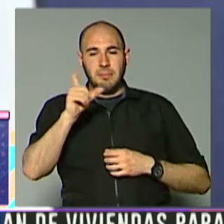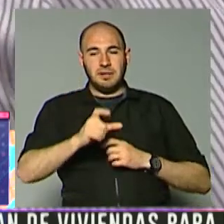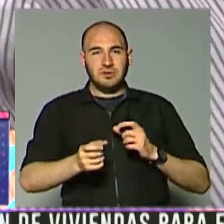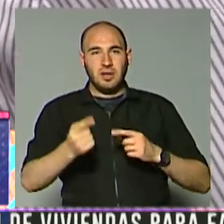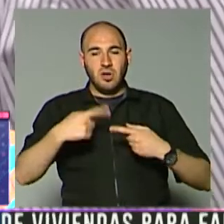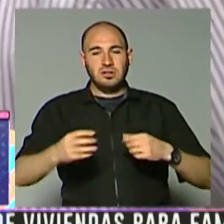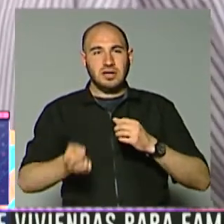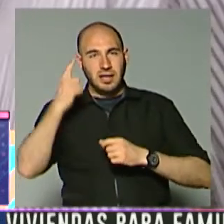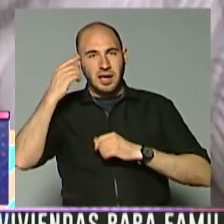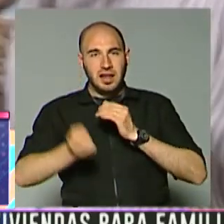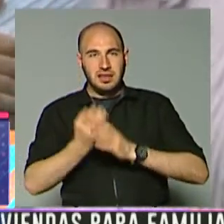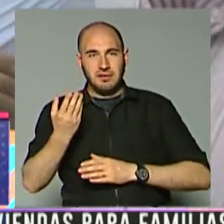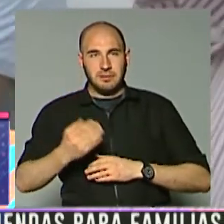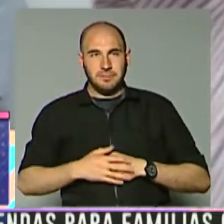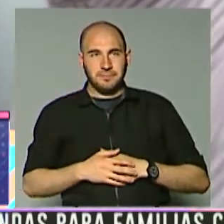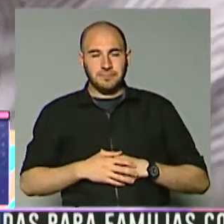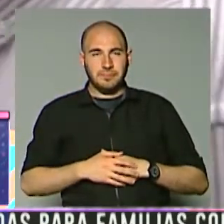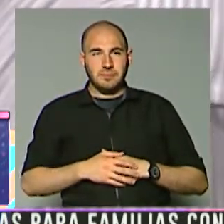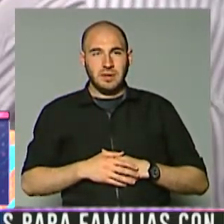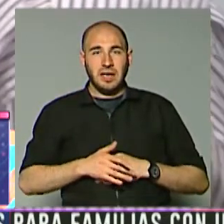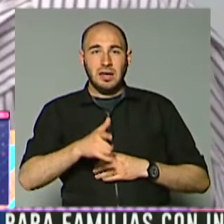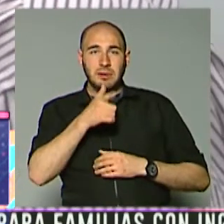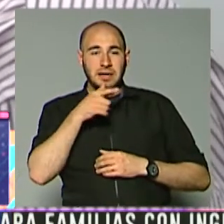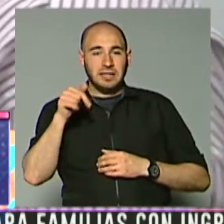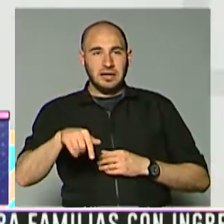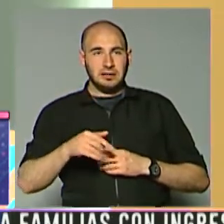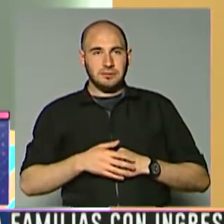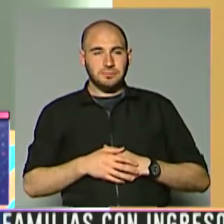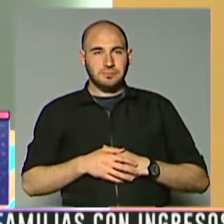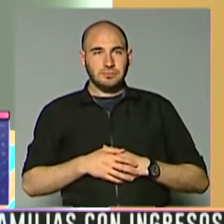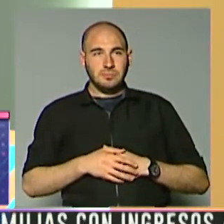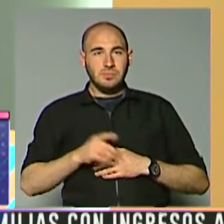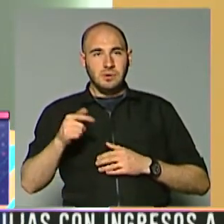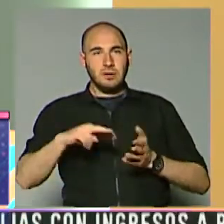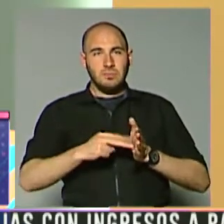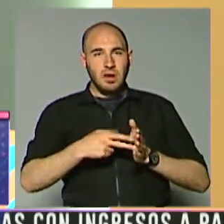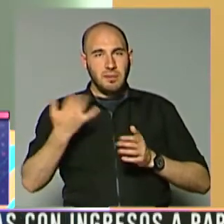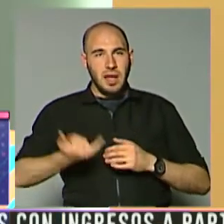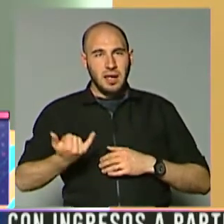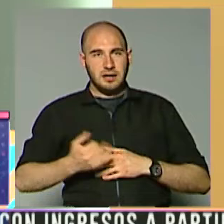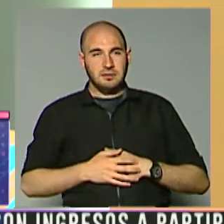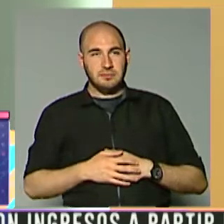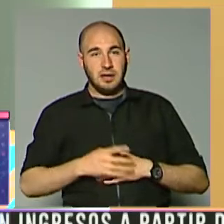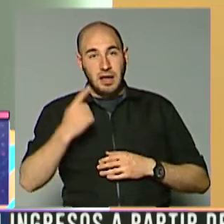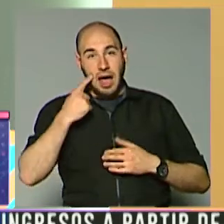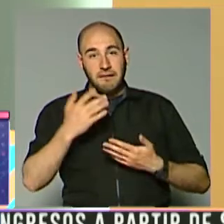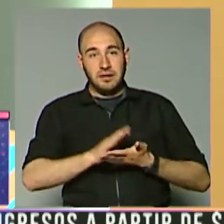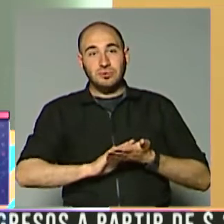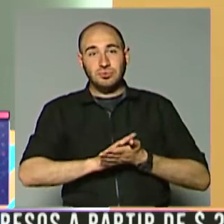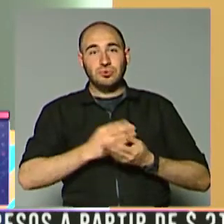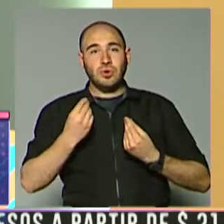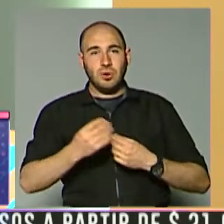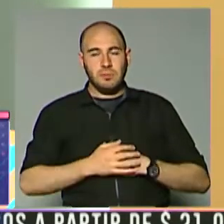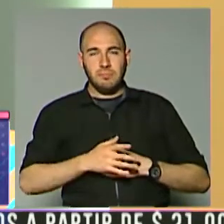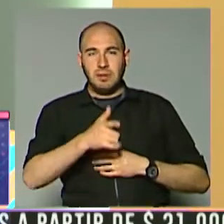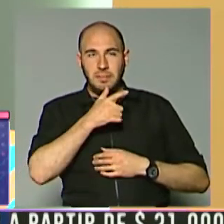generan obras creativas. Entonces, yo creo que es una situación que tiene un conflicto puntual, que habrá que ver cómo se resuelve, y que